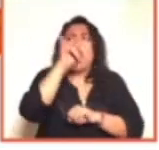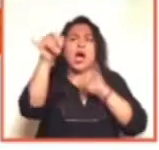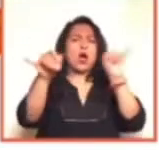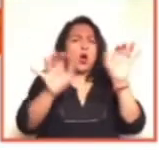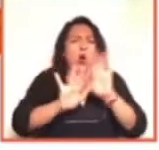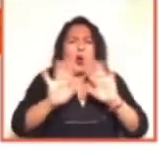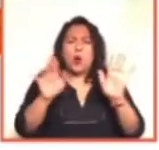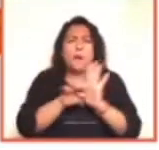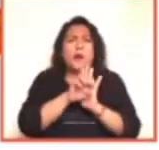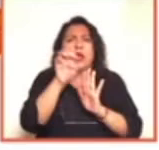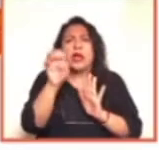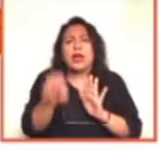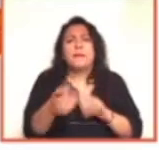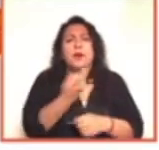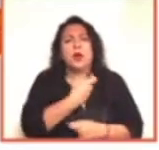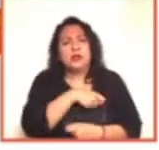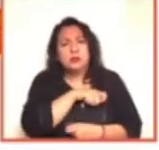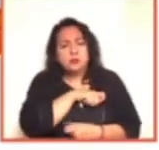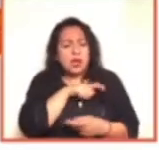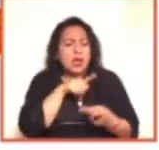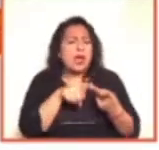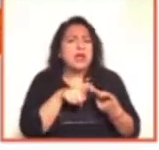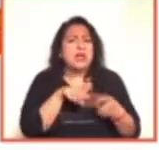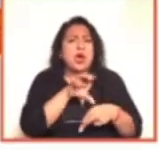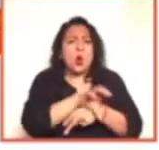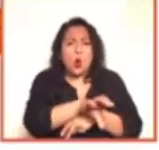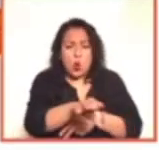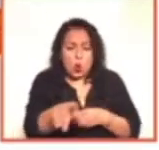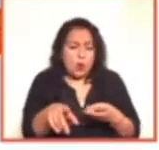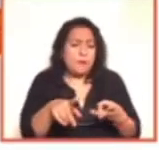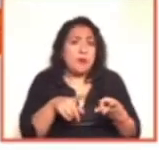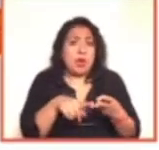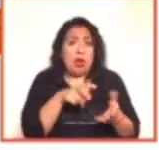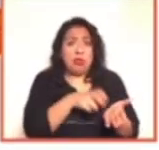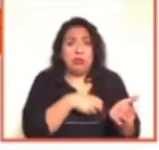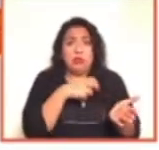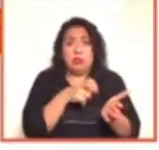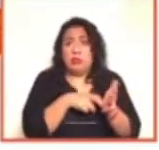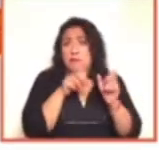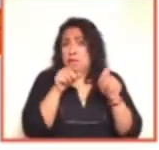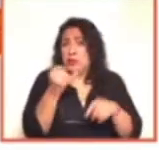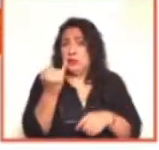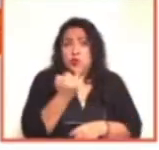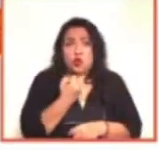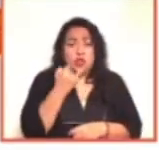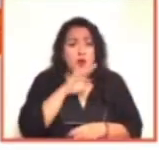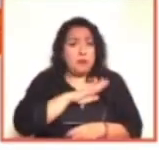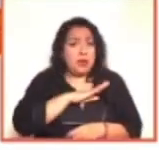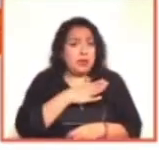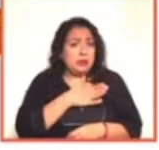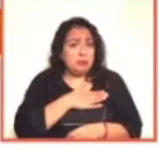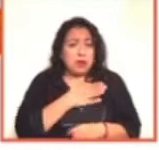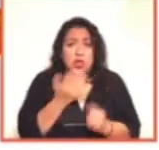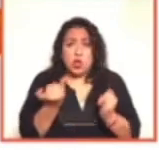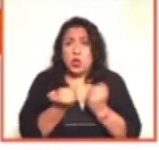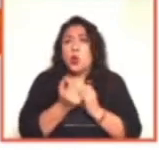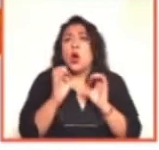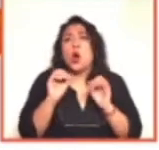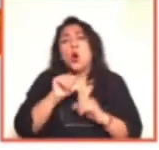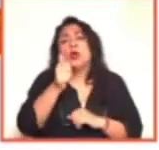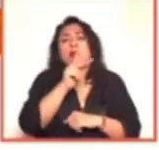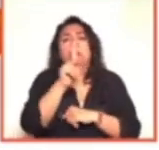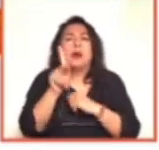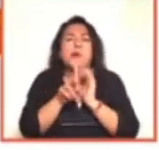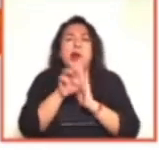de países como España, países como Colombia, que editan en este mismo idioma. Y también ocurre en lugares como Alemania,